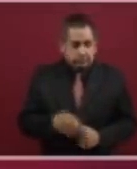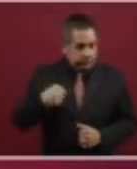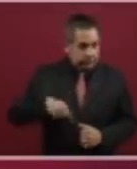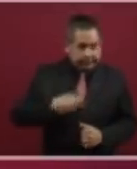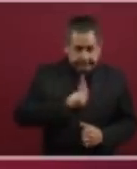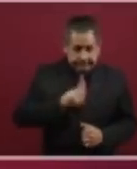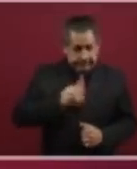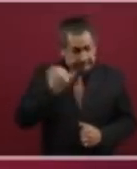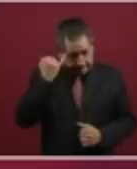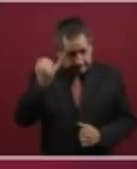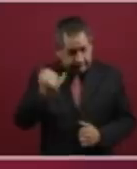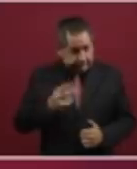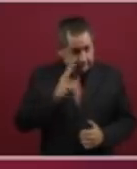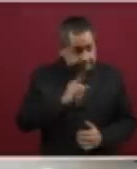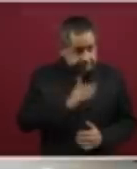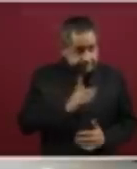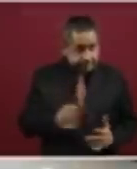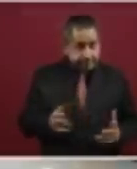¿Aguantaríamos?